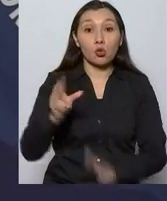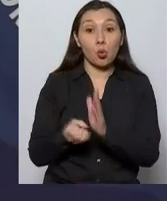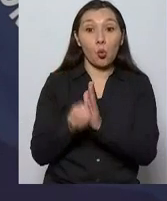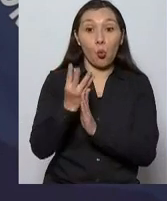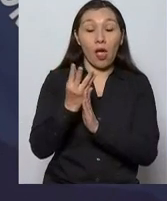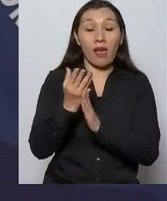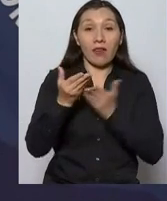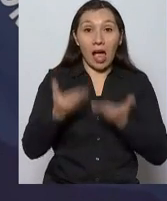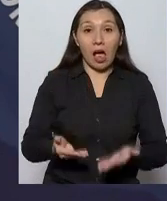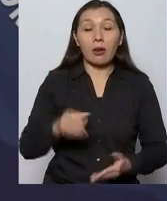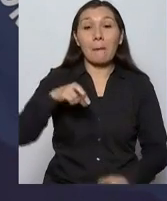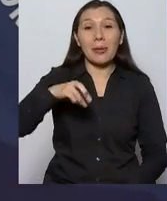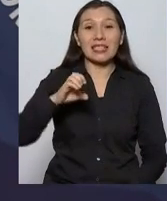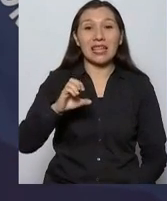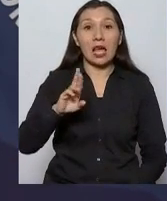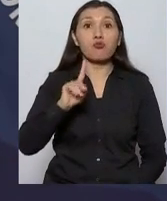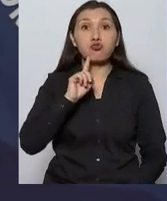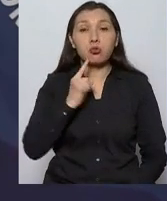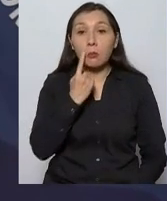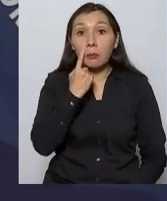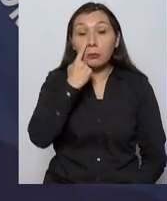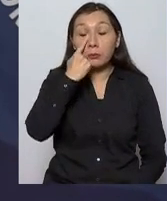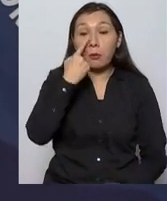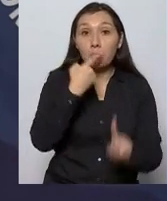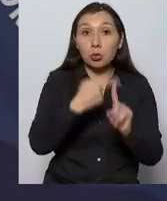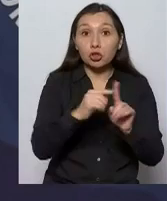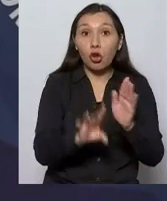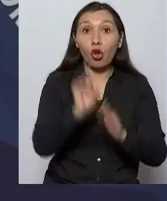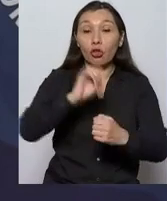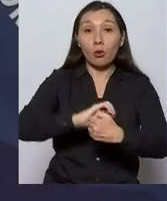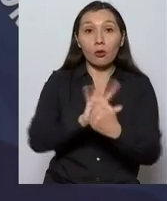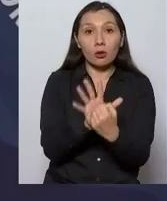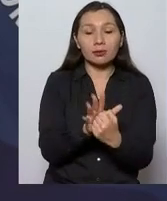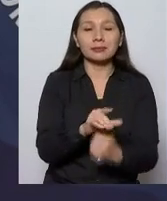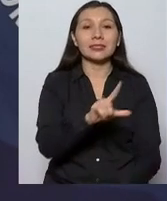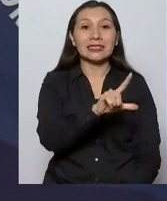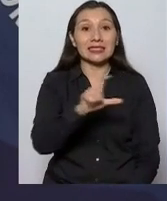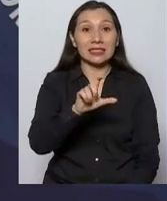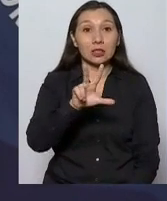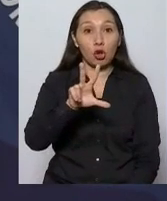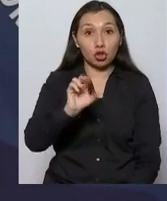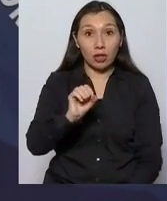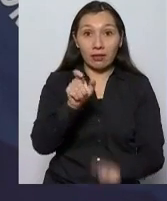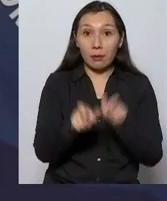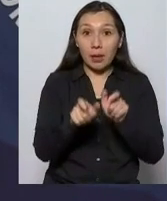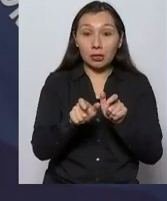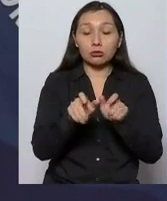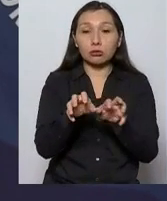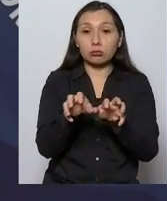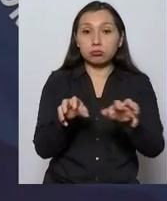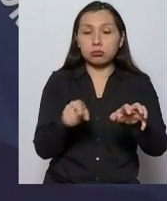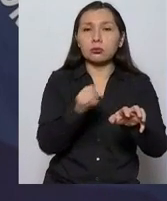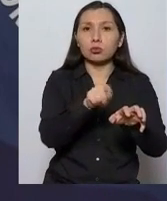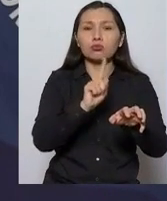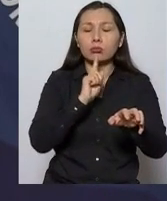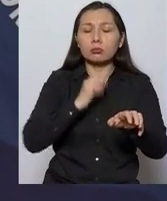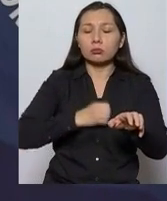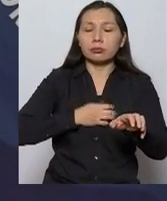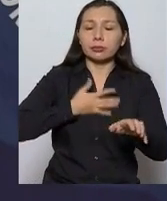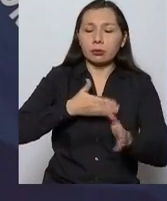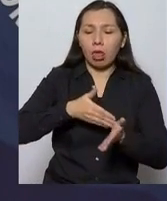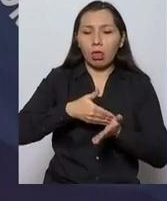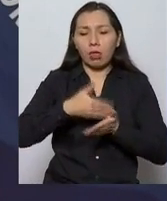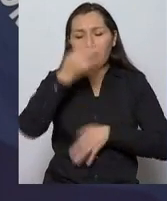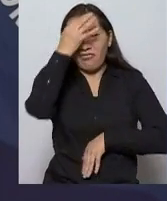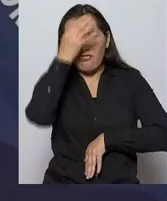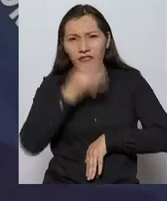nuevos casos PCR positivos, 780 son casos que tuvieron síntomas y